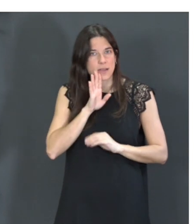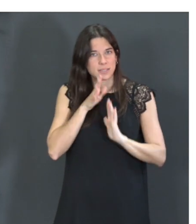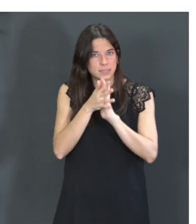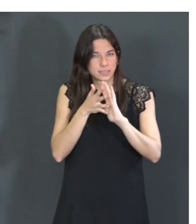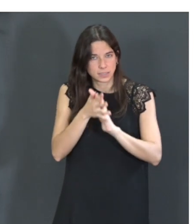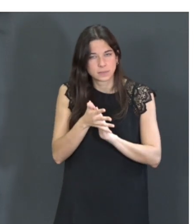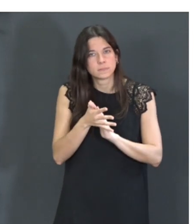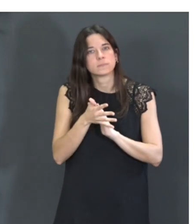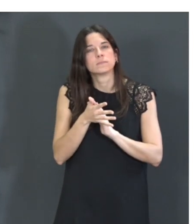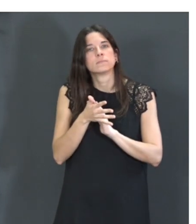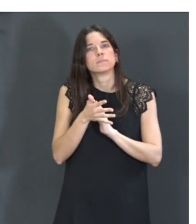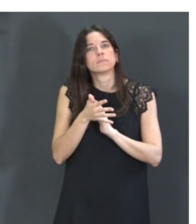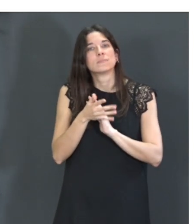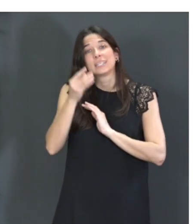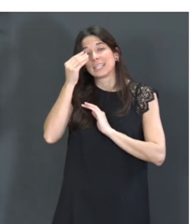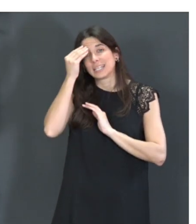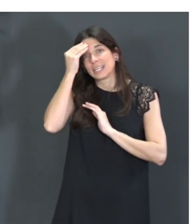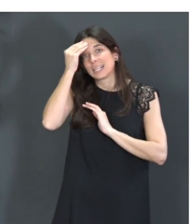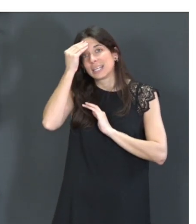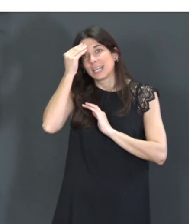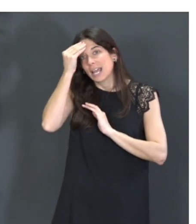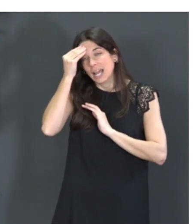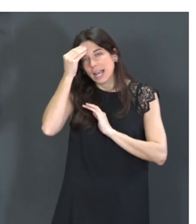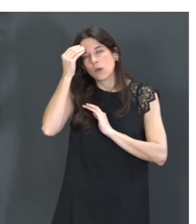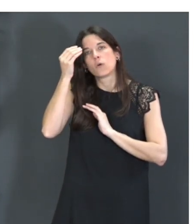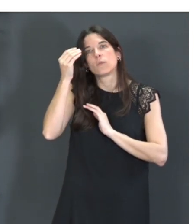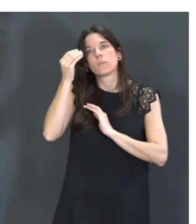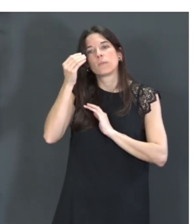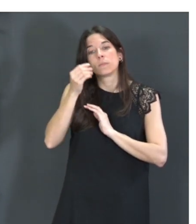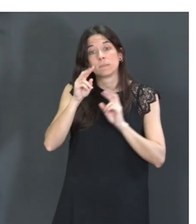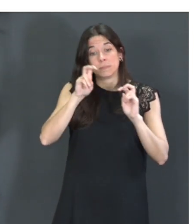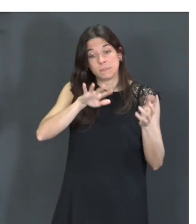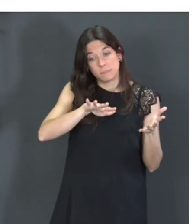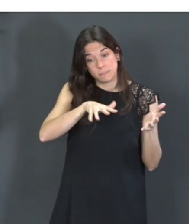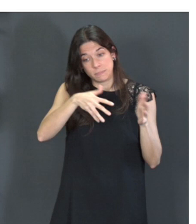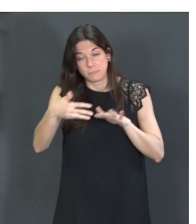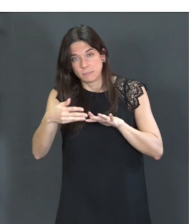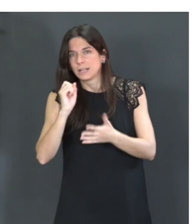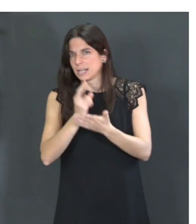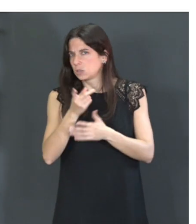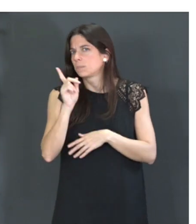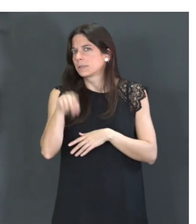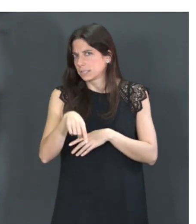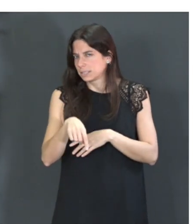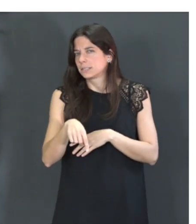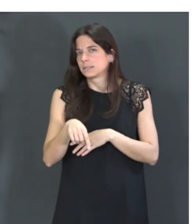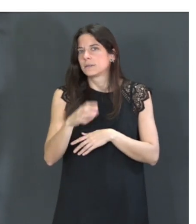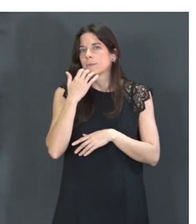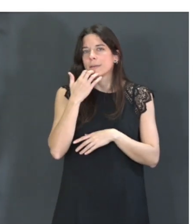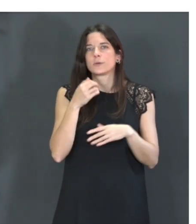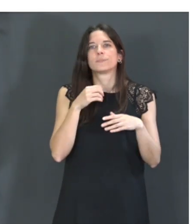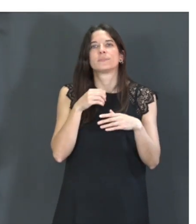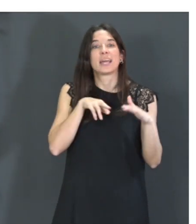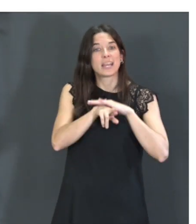y creo que la implementación, el hecho de que haya recursos para llevar la tecnología a todos los